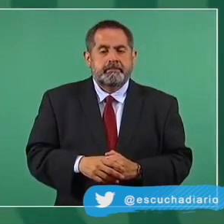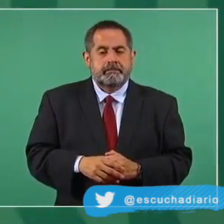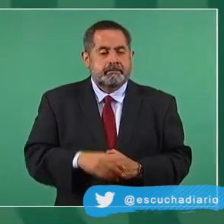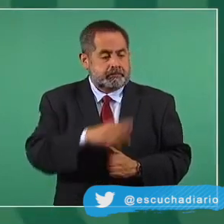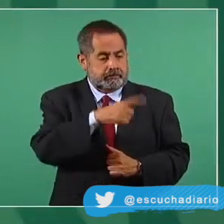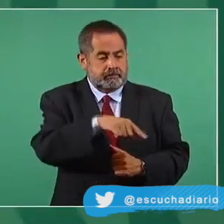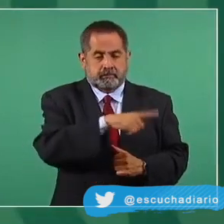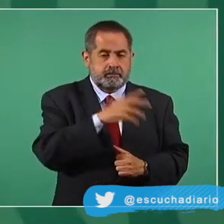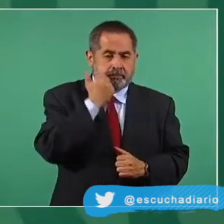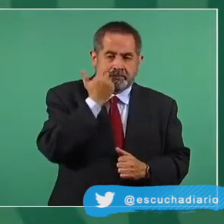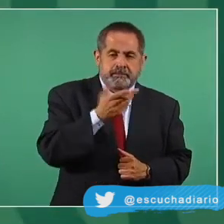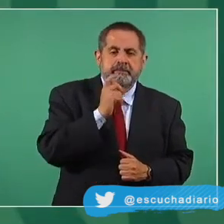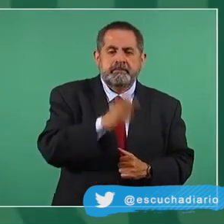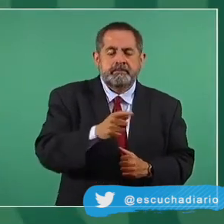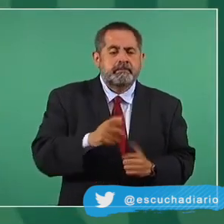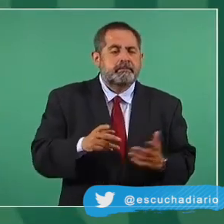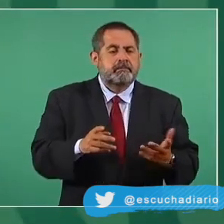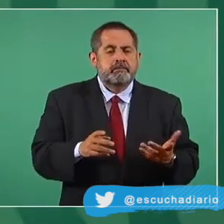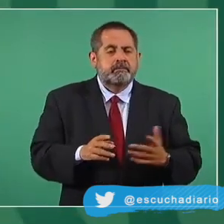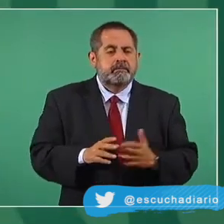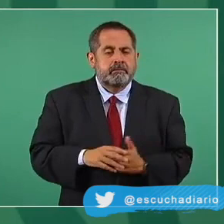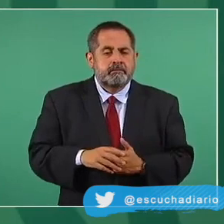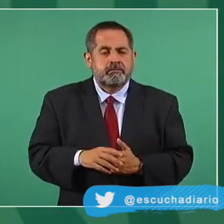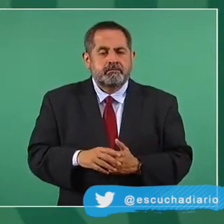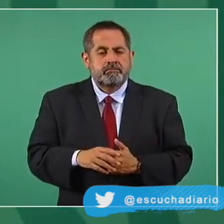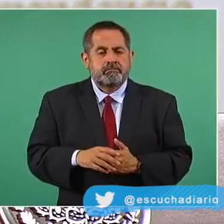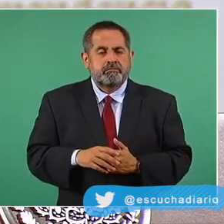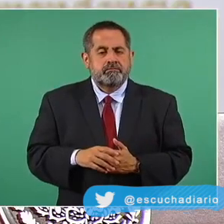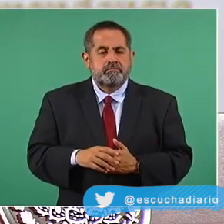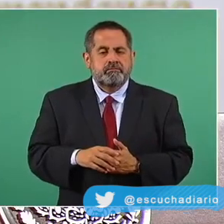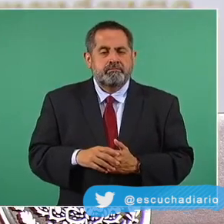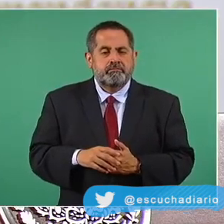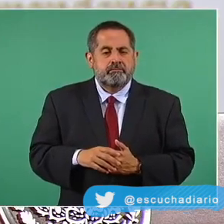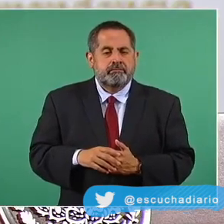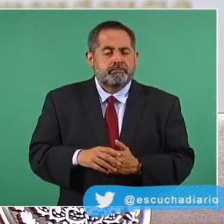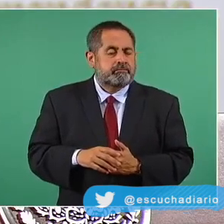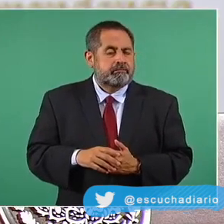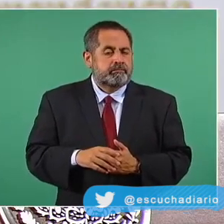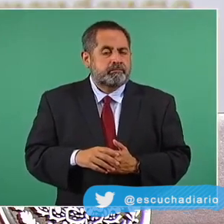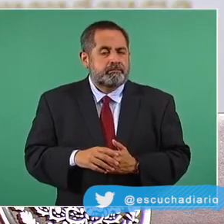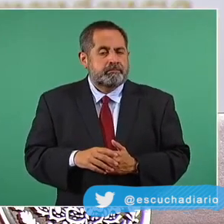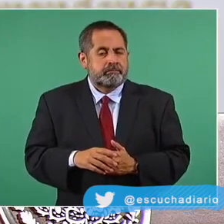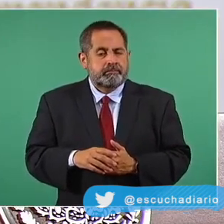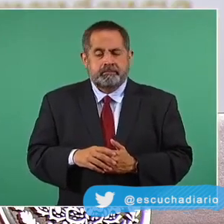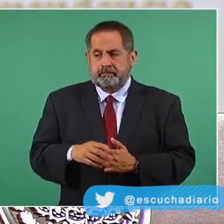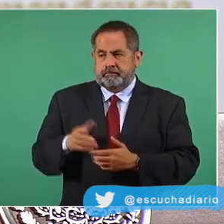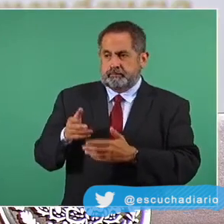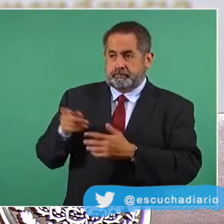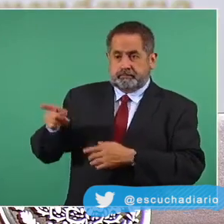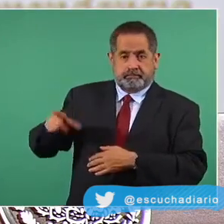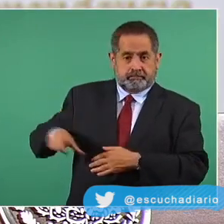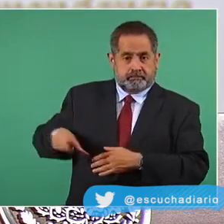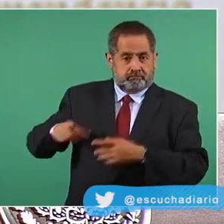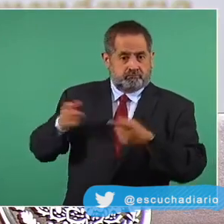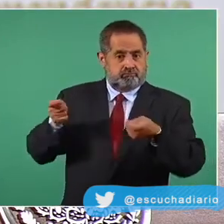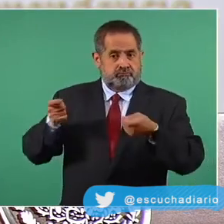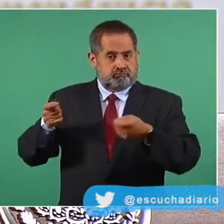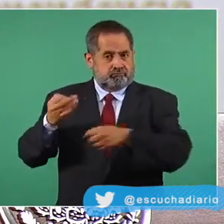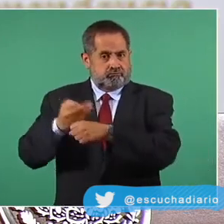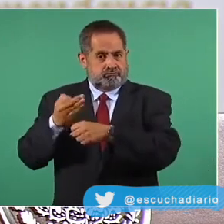trasladar la forma de gobernar de ahora